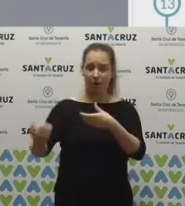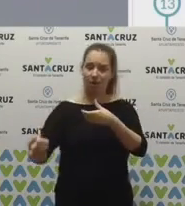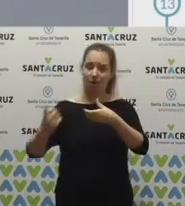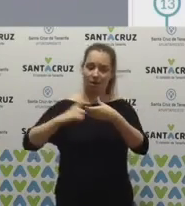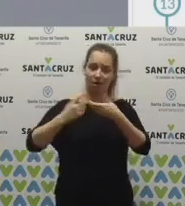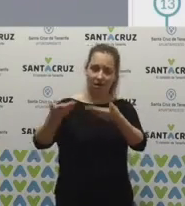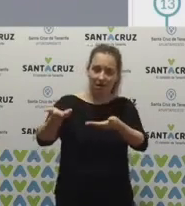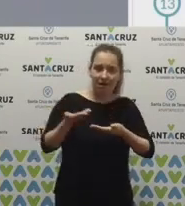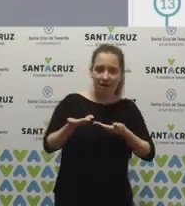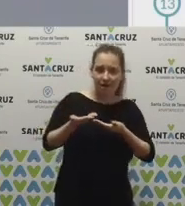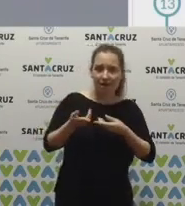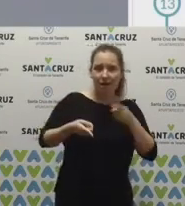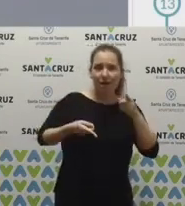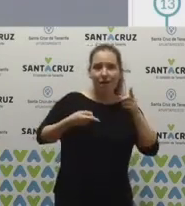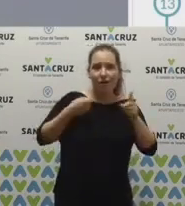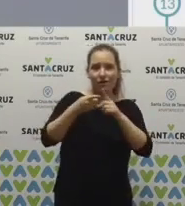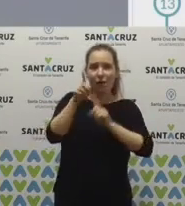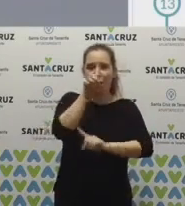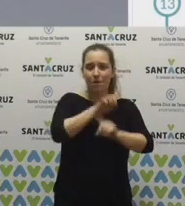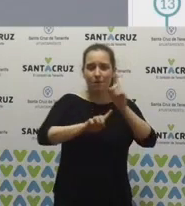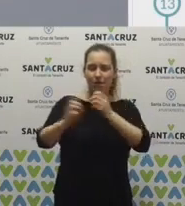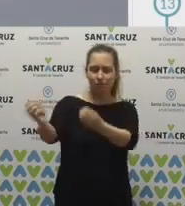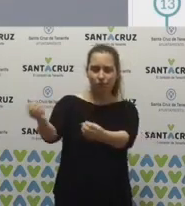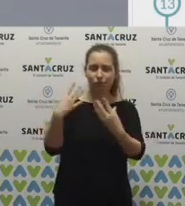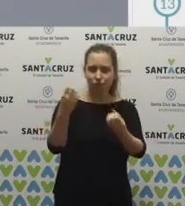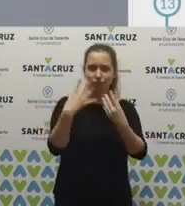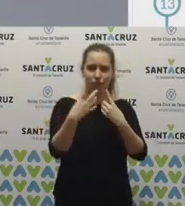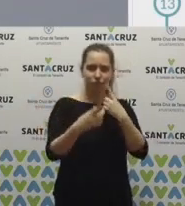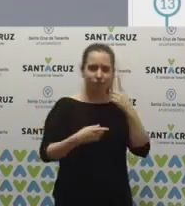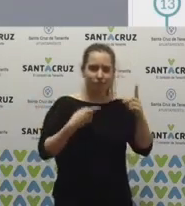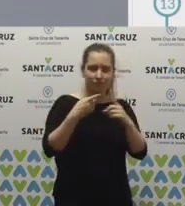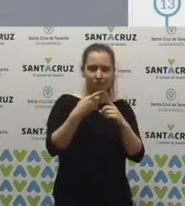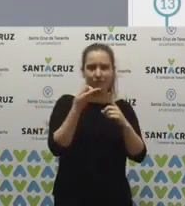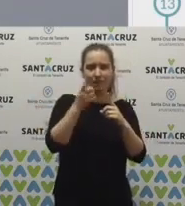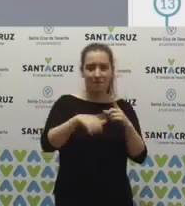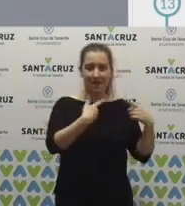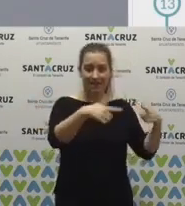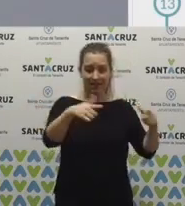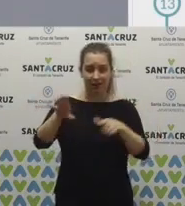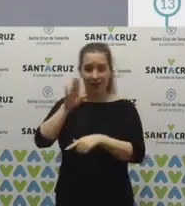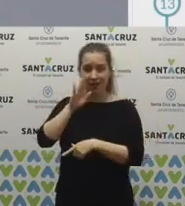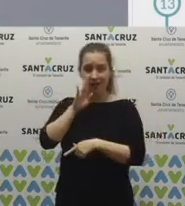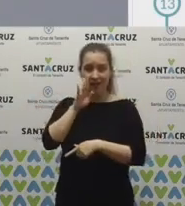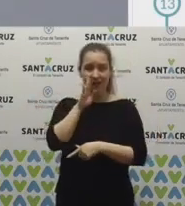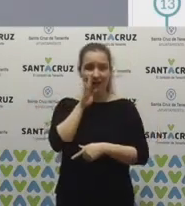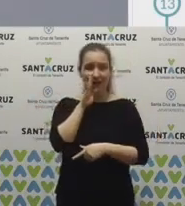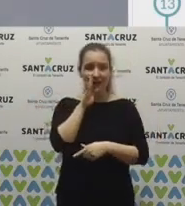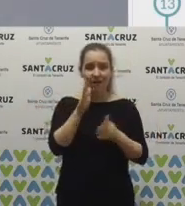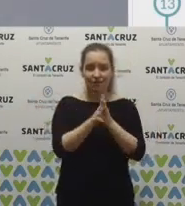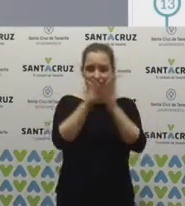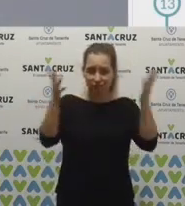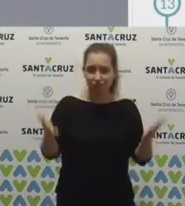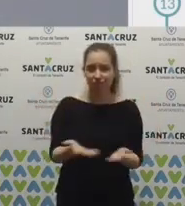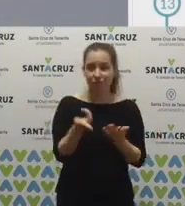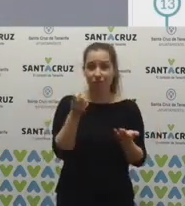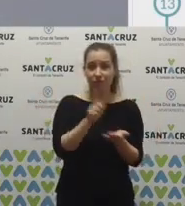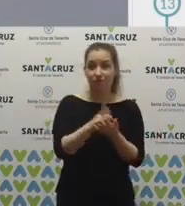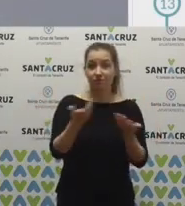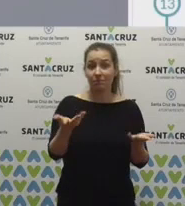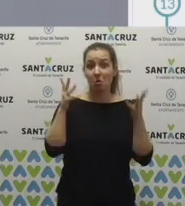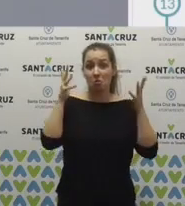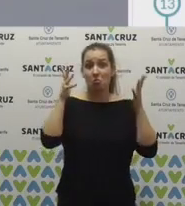para reconstruir para relanzar de nuevo cada uno de esos sectores tenemos como el consejo social municipal